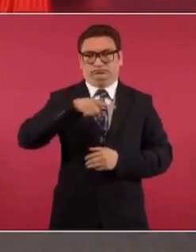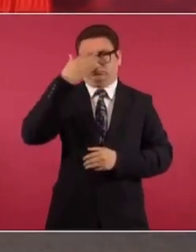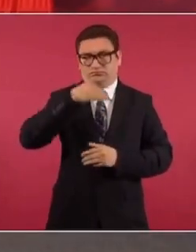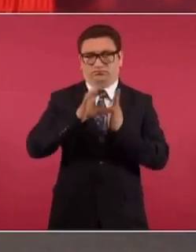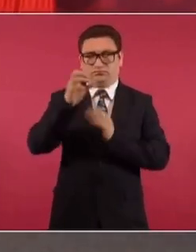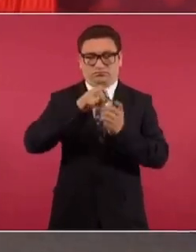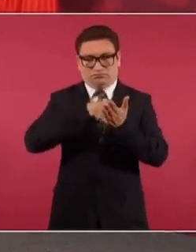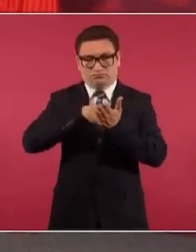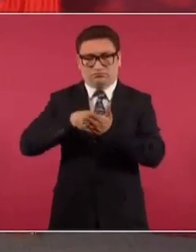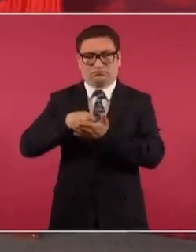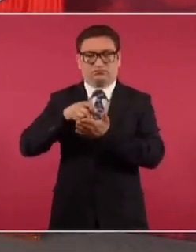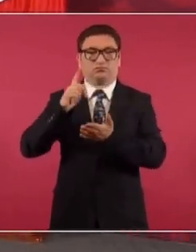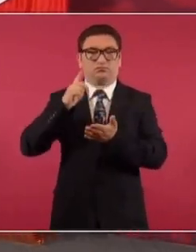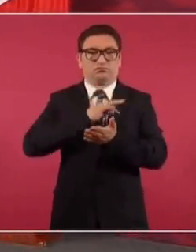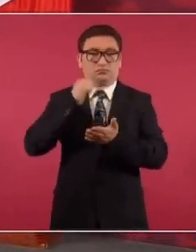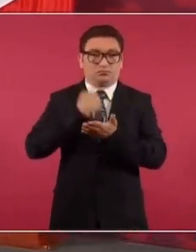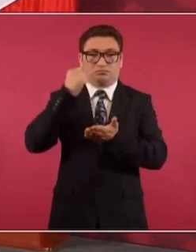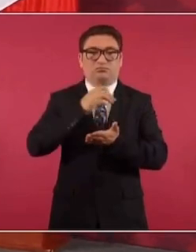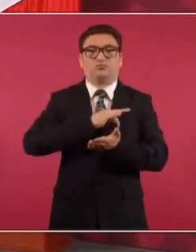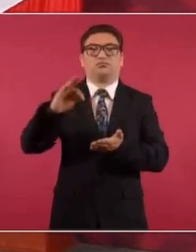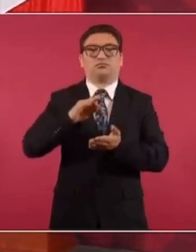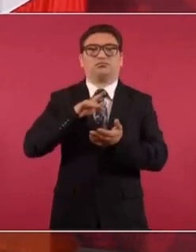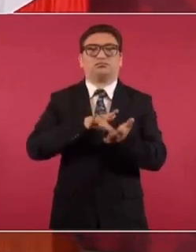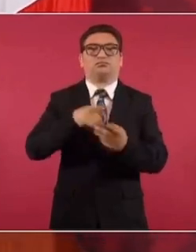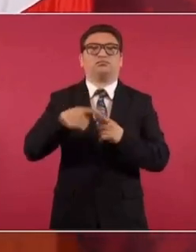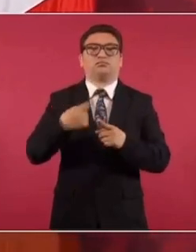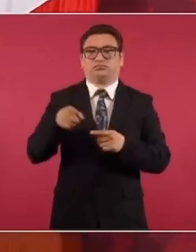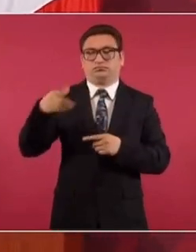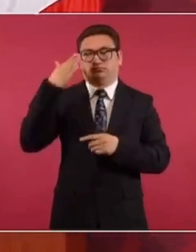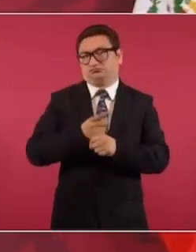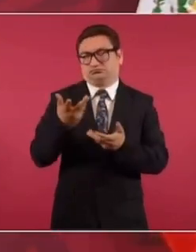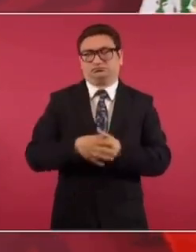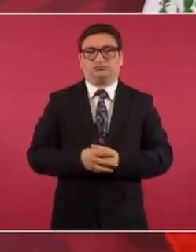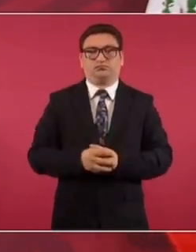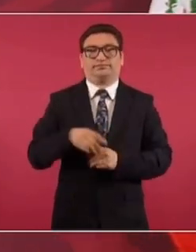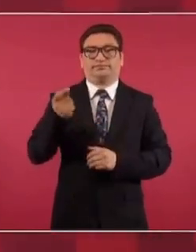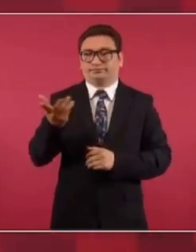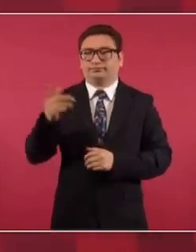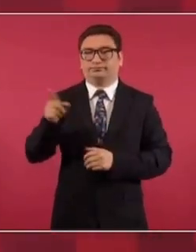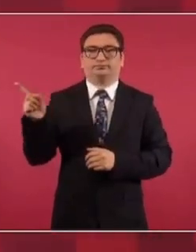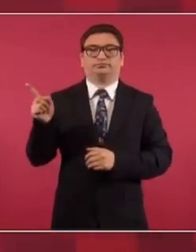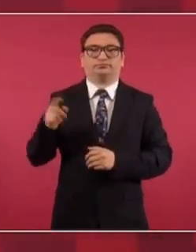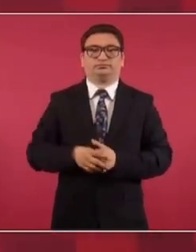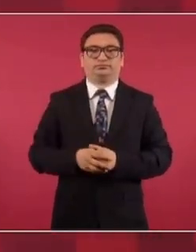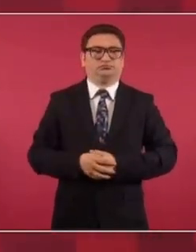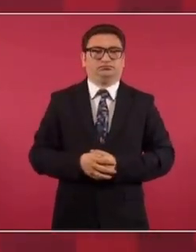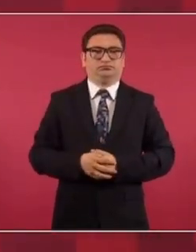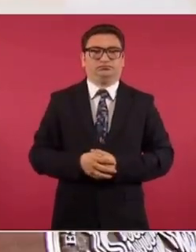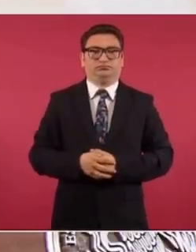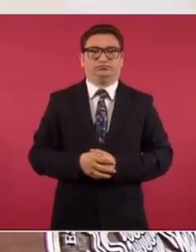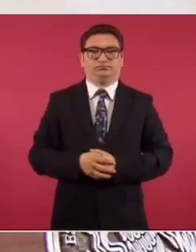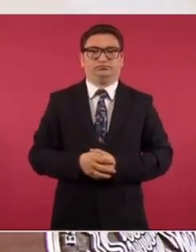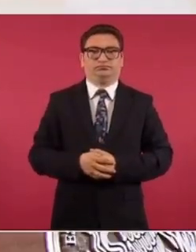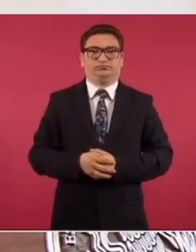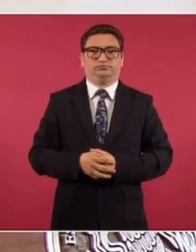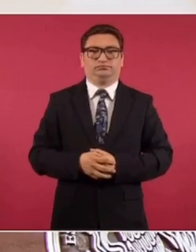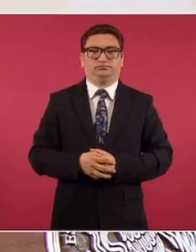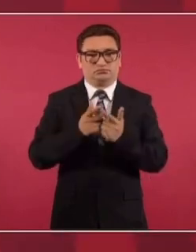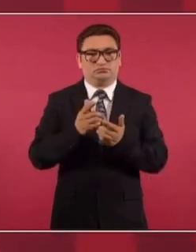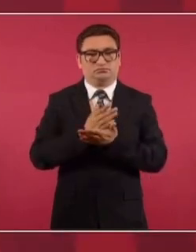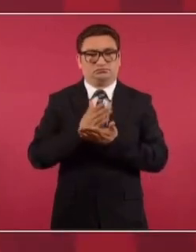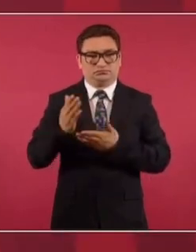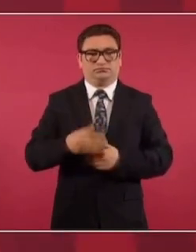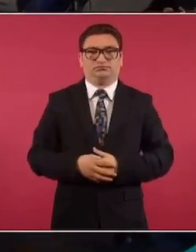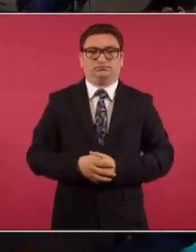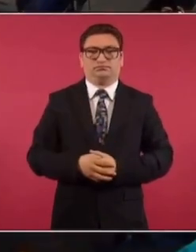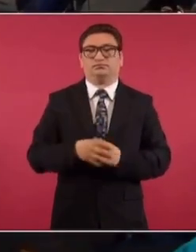una reforma constitucional se pueda contar con el apoyo de la fuerzas armadas ellos actúan de manera facciosa